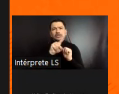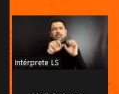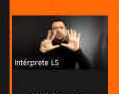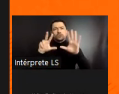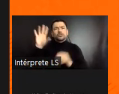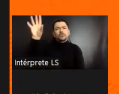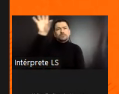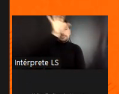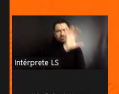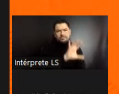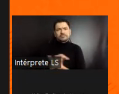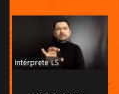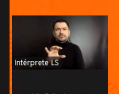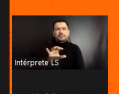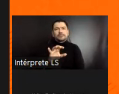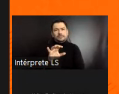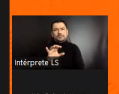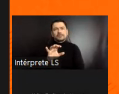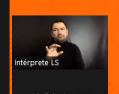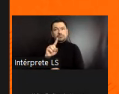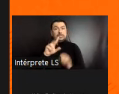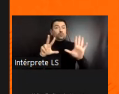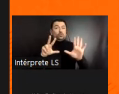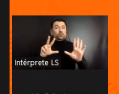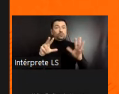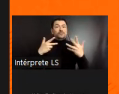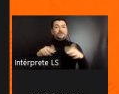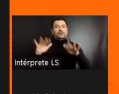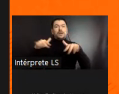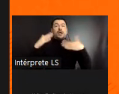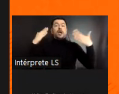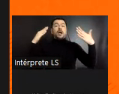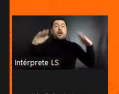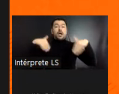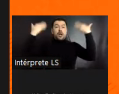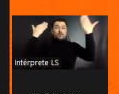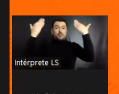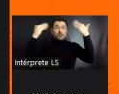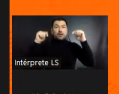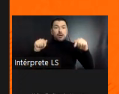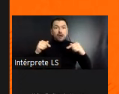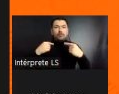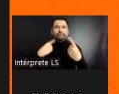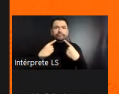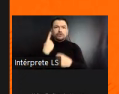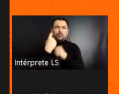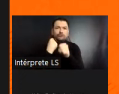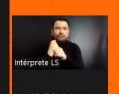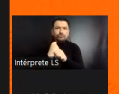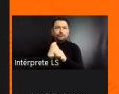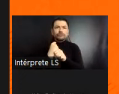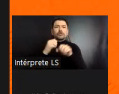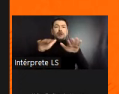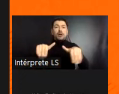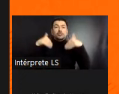los países miembros en la Asamblea Nacional. Anual. En nuestra estrategia es crear